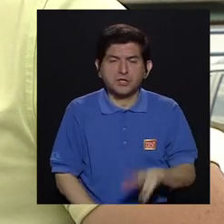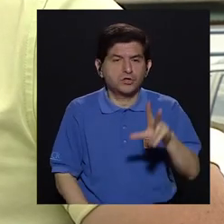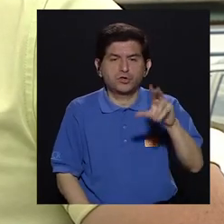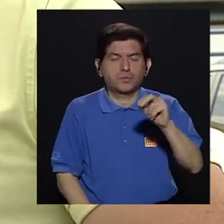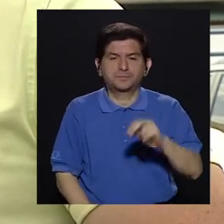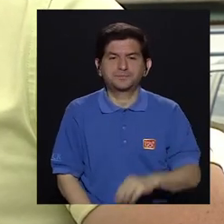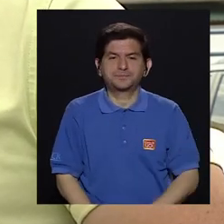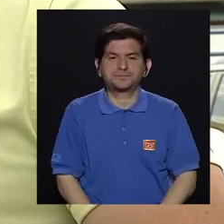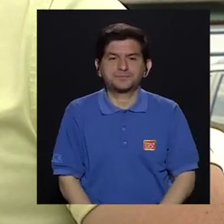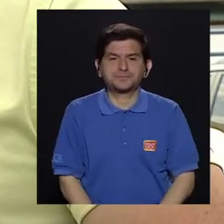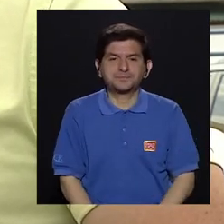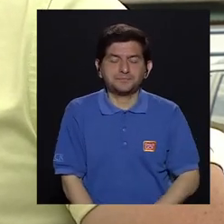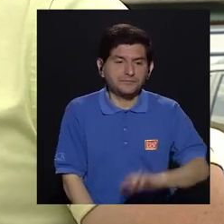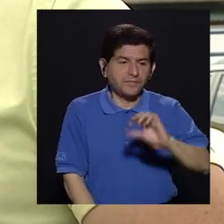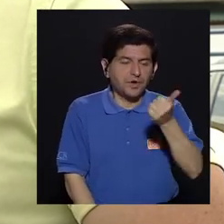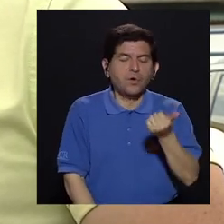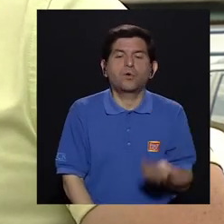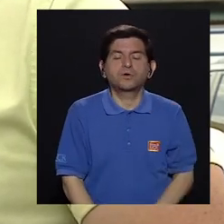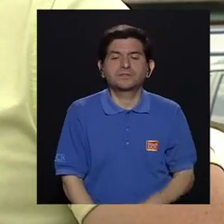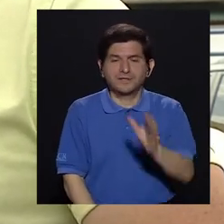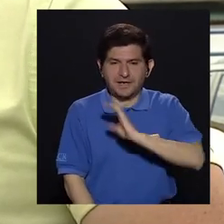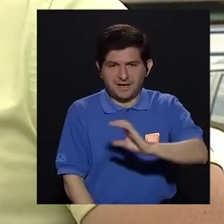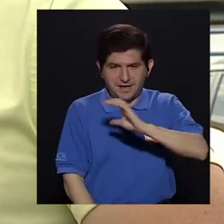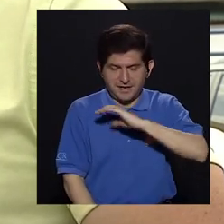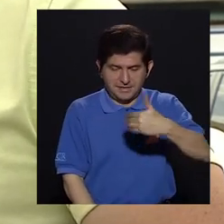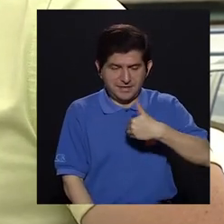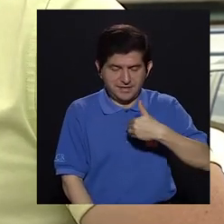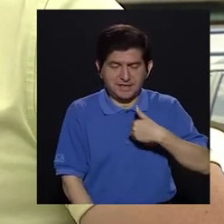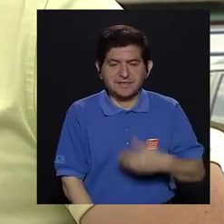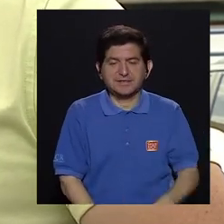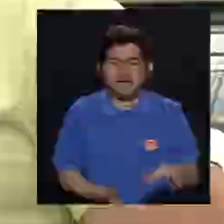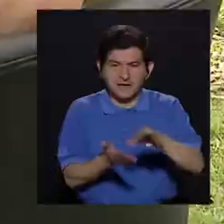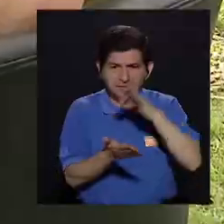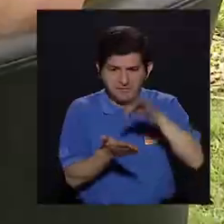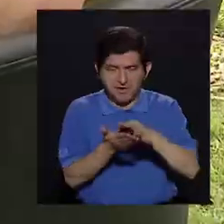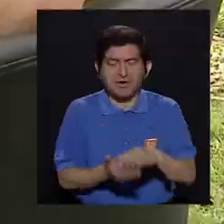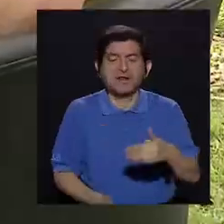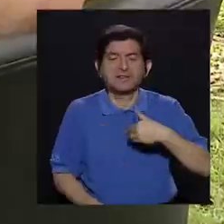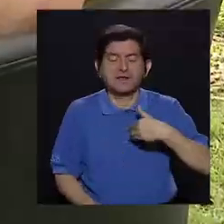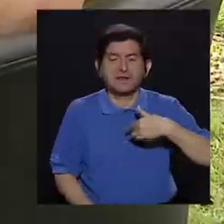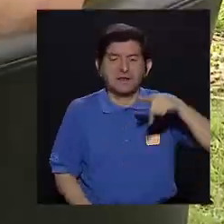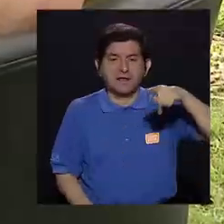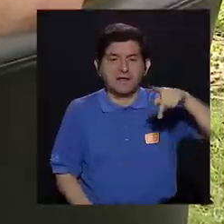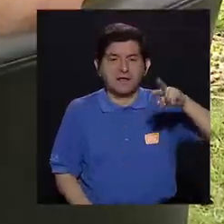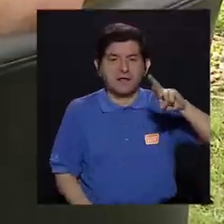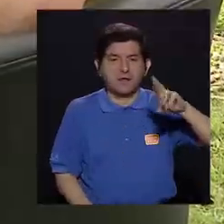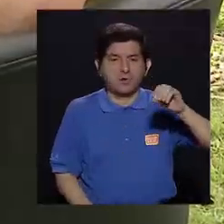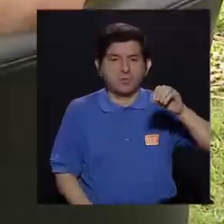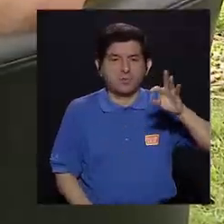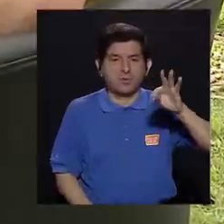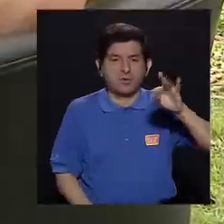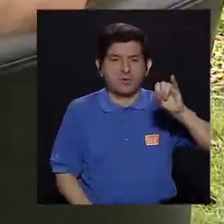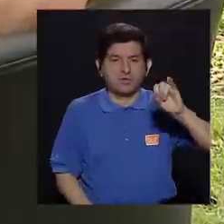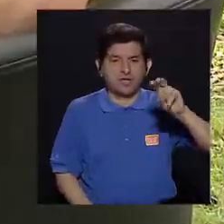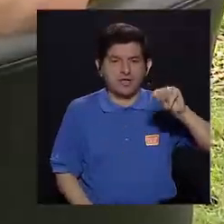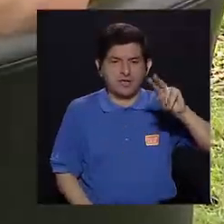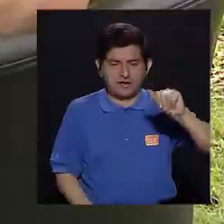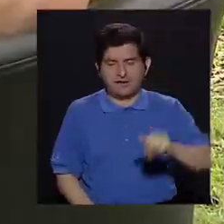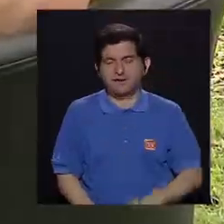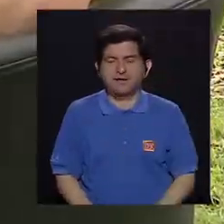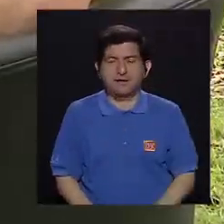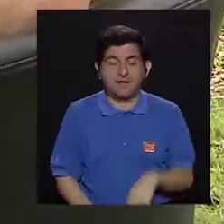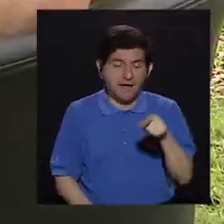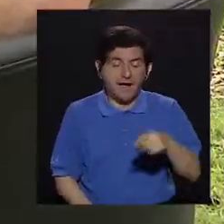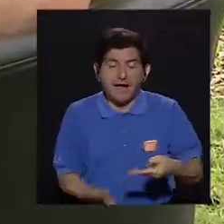No. Otra de las propiedades que tienen los frijoles es que nos dan proteínas, ¿verdad? Y por ejemplo, en